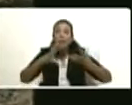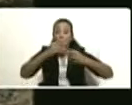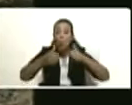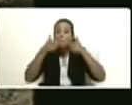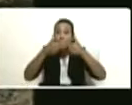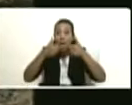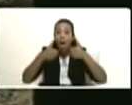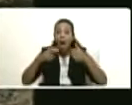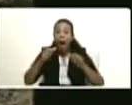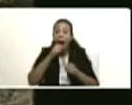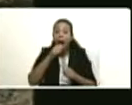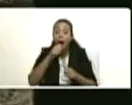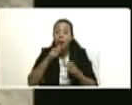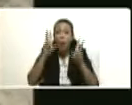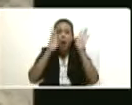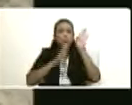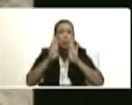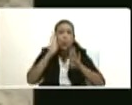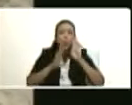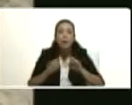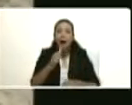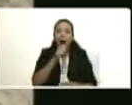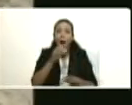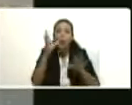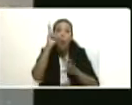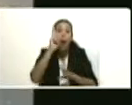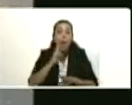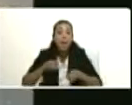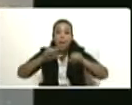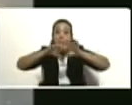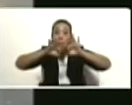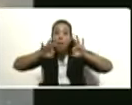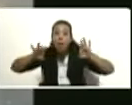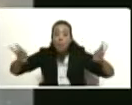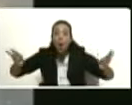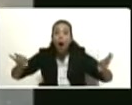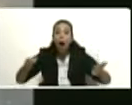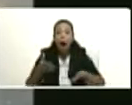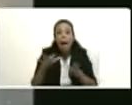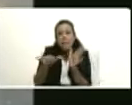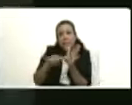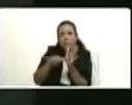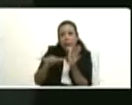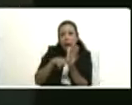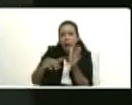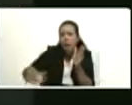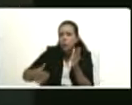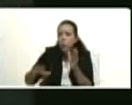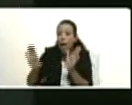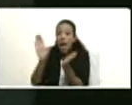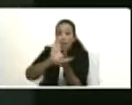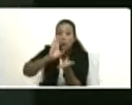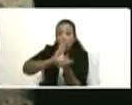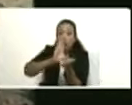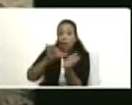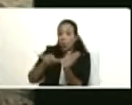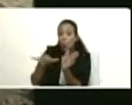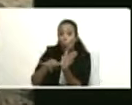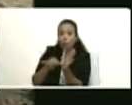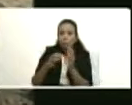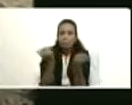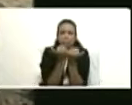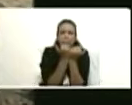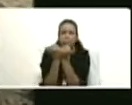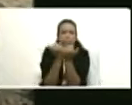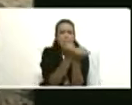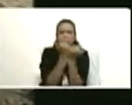los acueductos. Es importante también decirle que esto es en el área periurbana. Periurbana quiere decir en la cercanía, en los bordes de la ciudad, que no se convierta esto